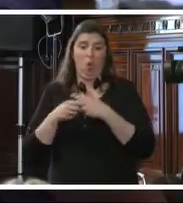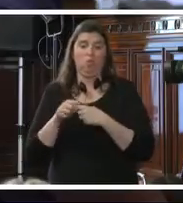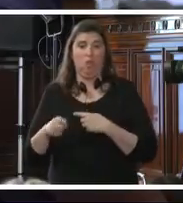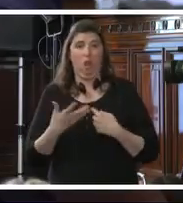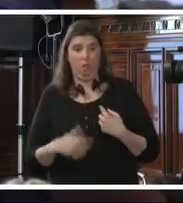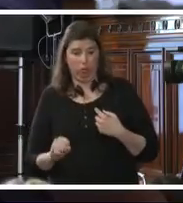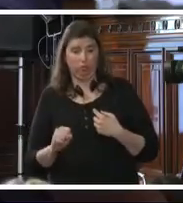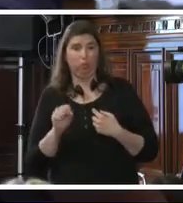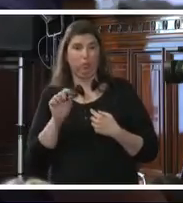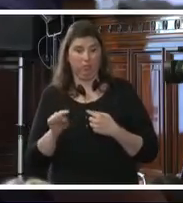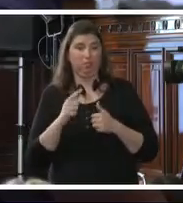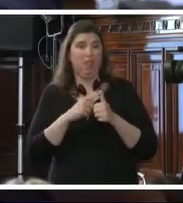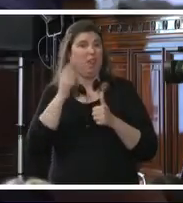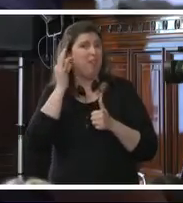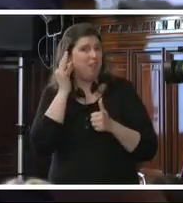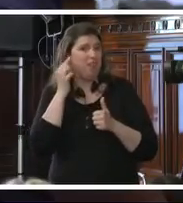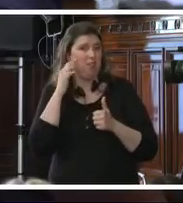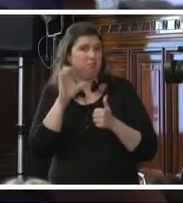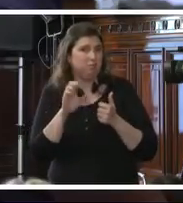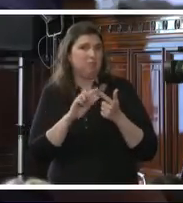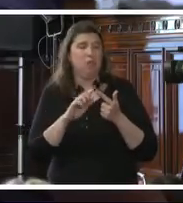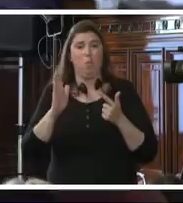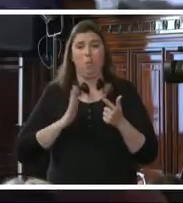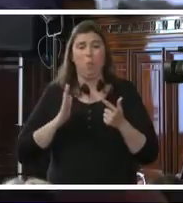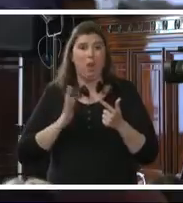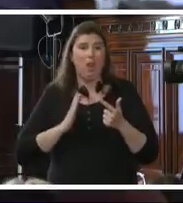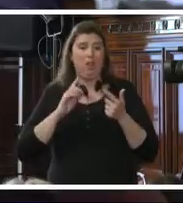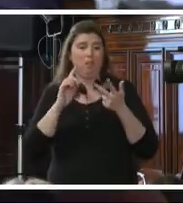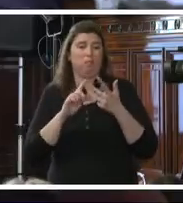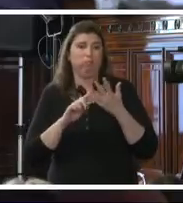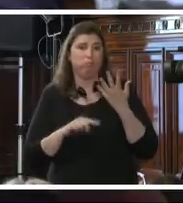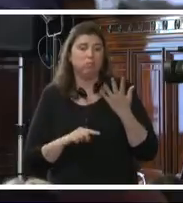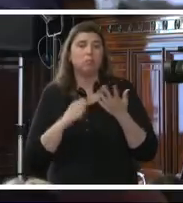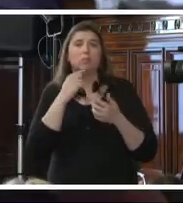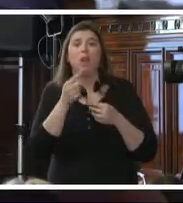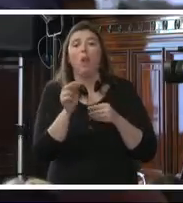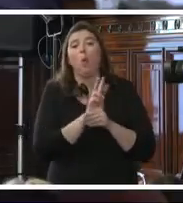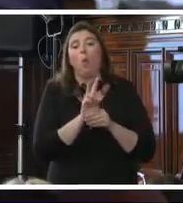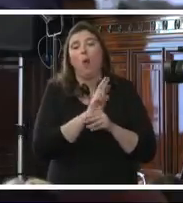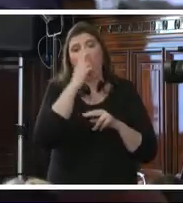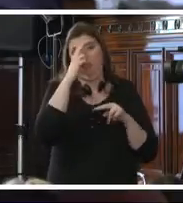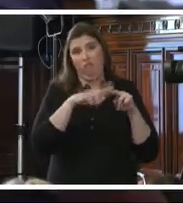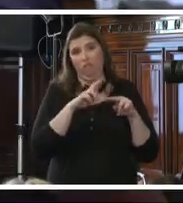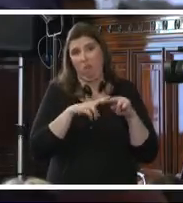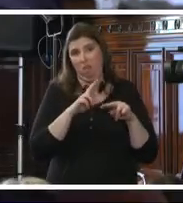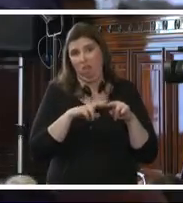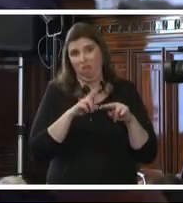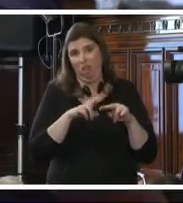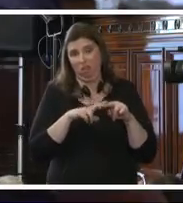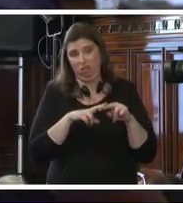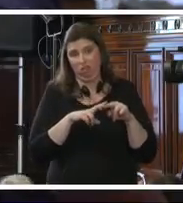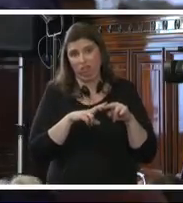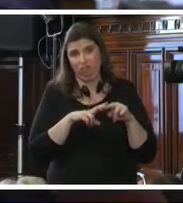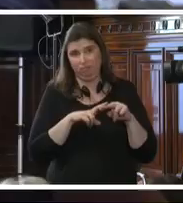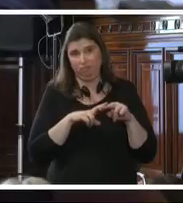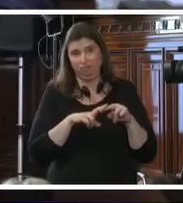a los que crucificaban con el cuento de que con eso los iban a curar de la supuesta enfermedad que padecían según